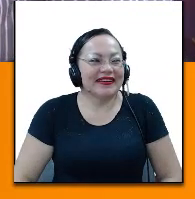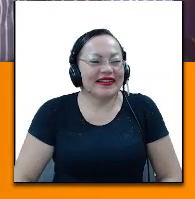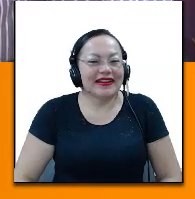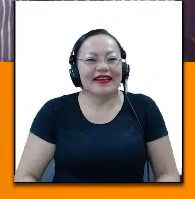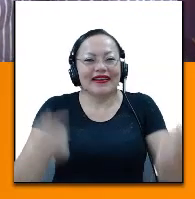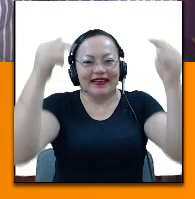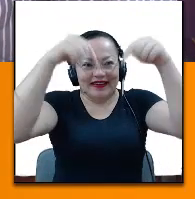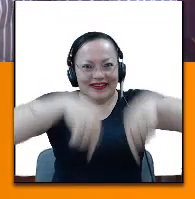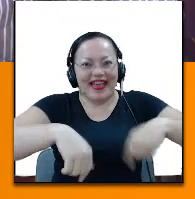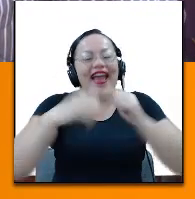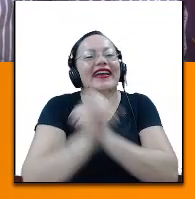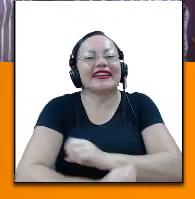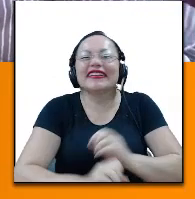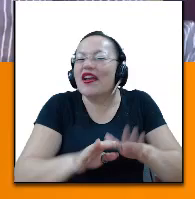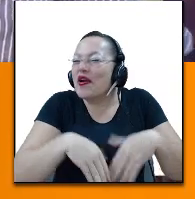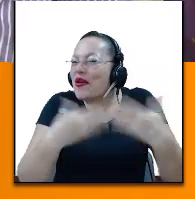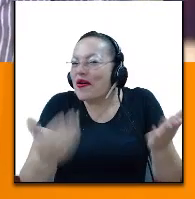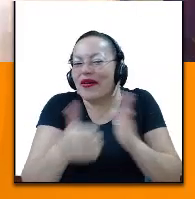En nuestro programa.